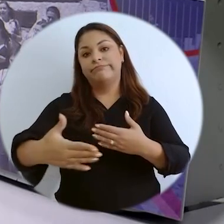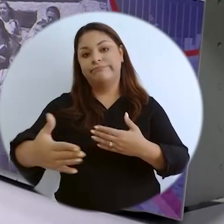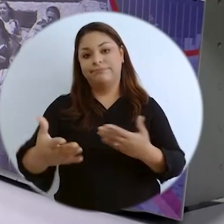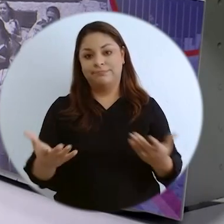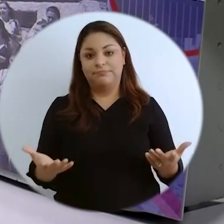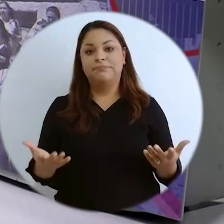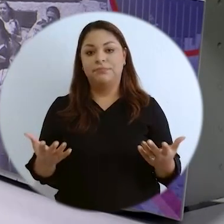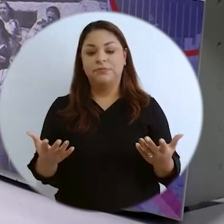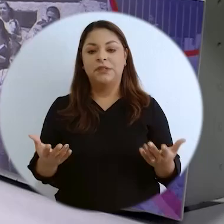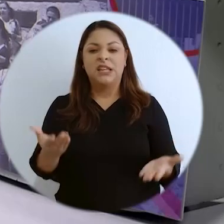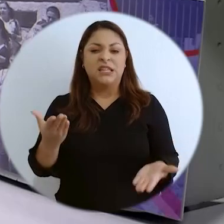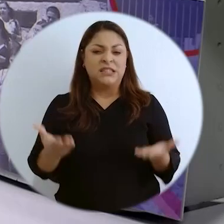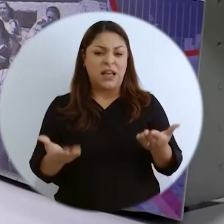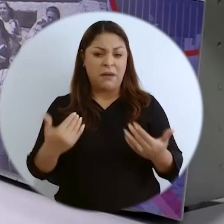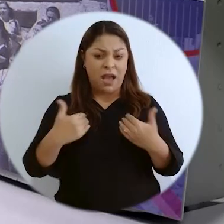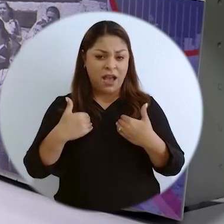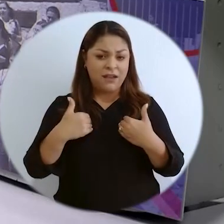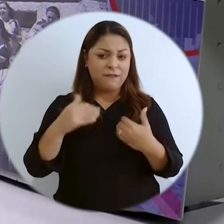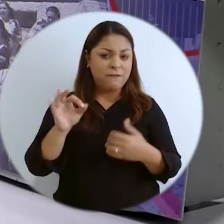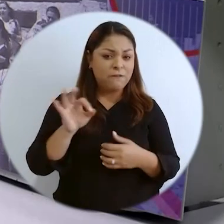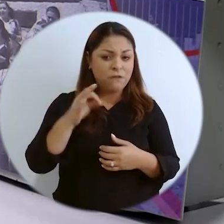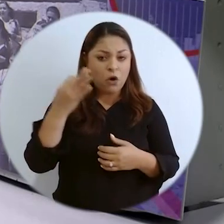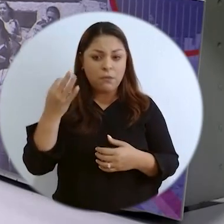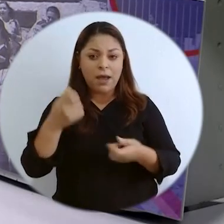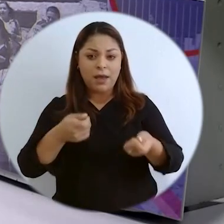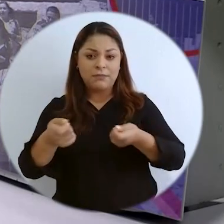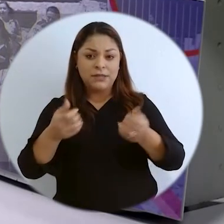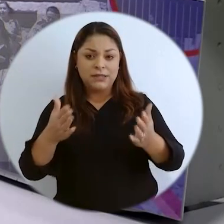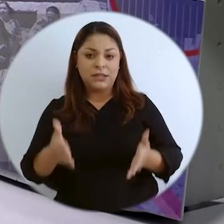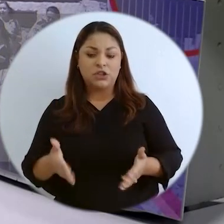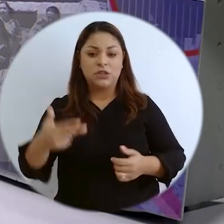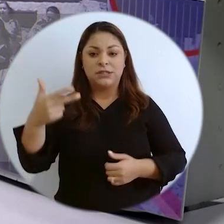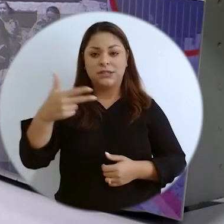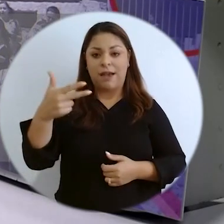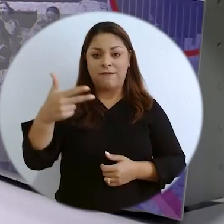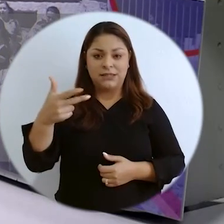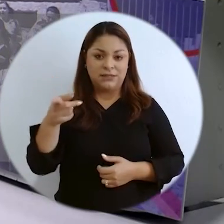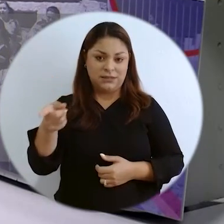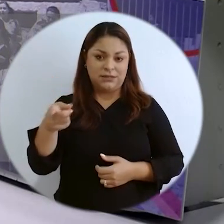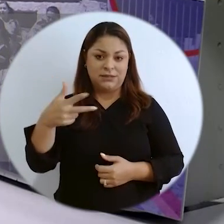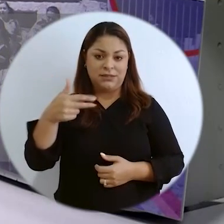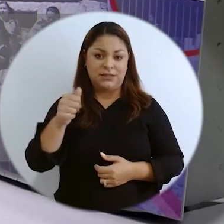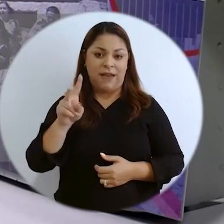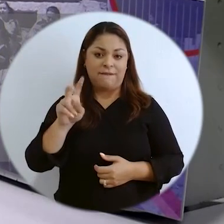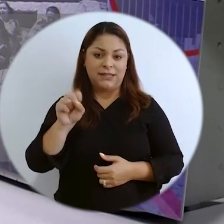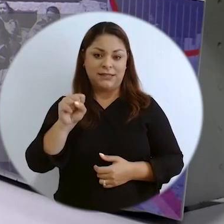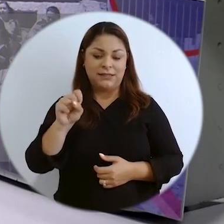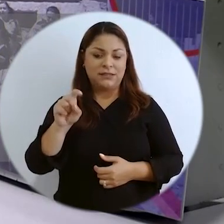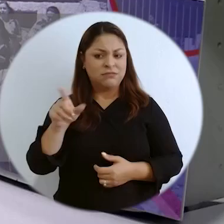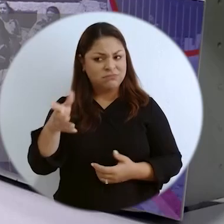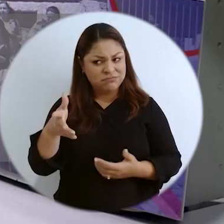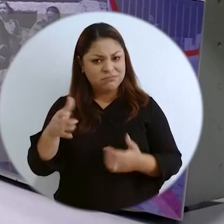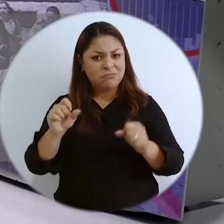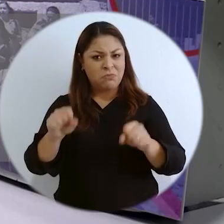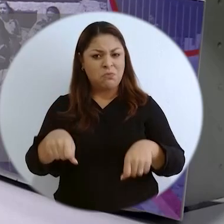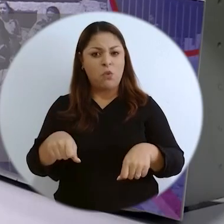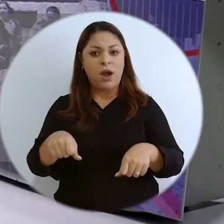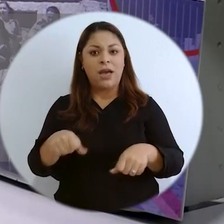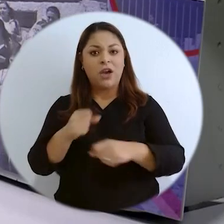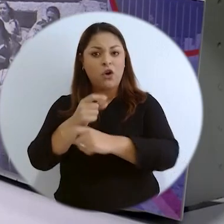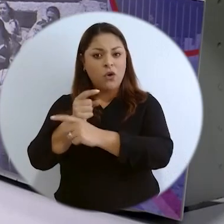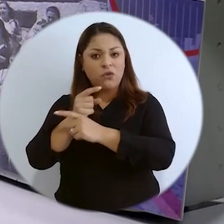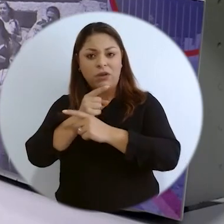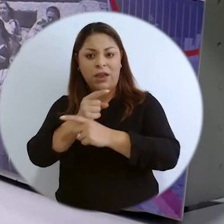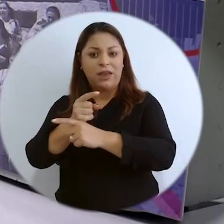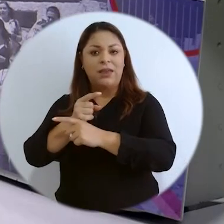camino. ¿Existe forma de que la administración Chávez Robles enderece un poco el camino